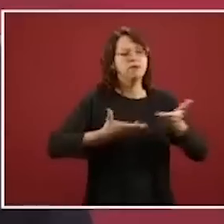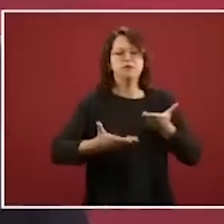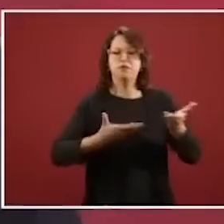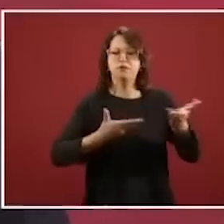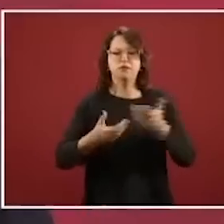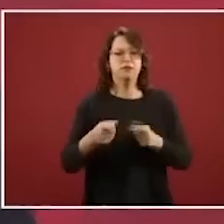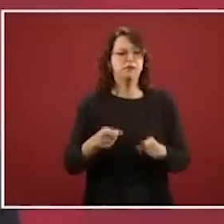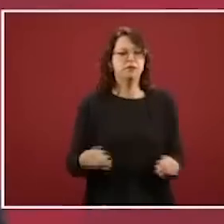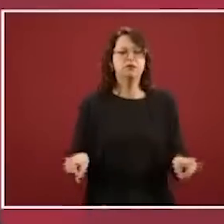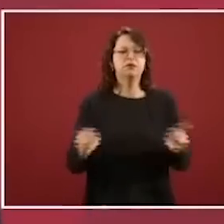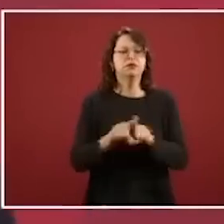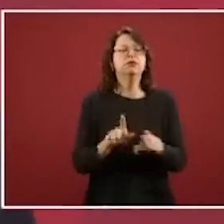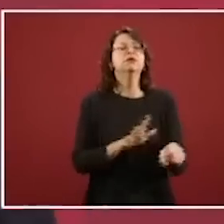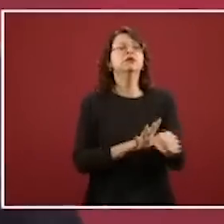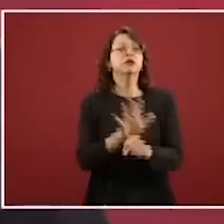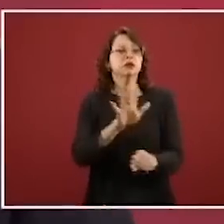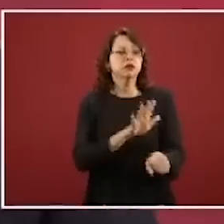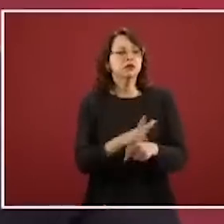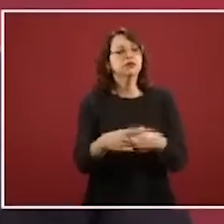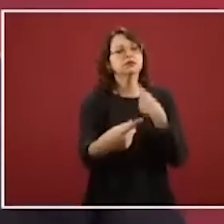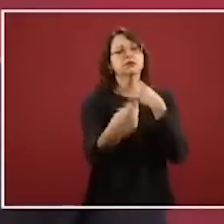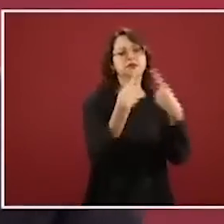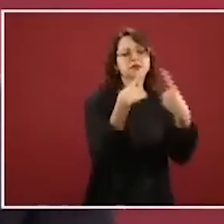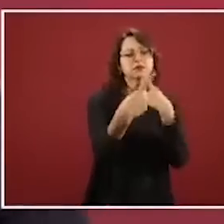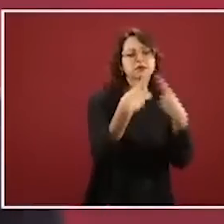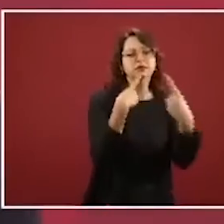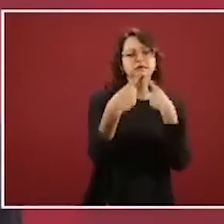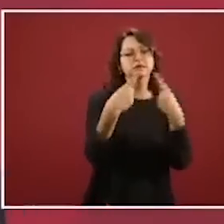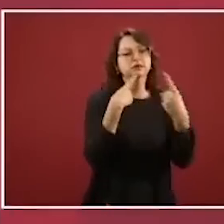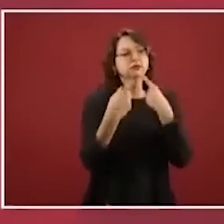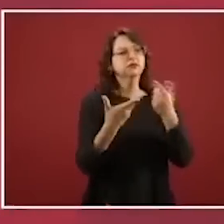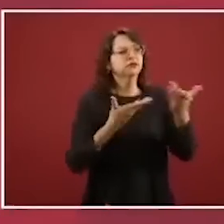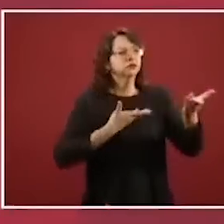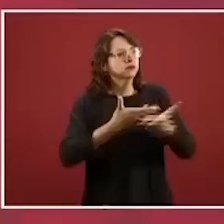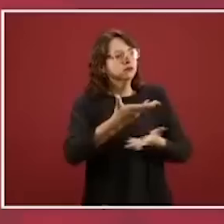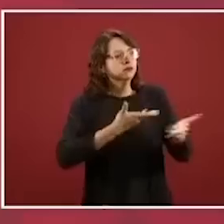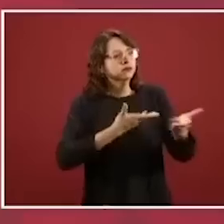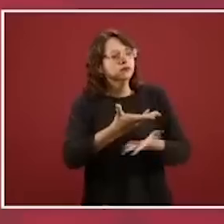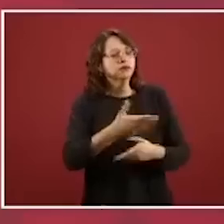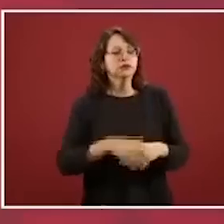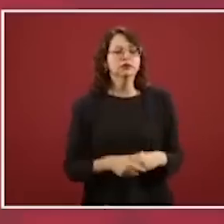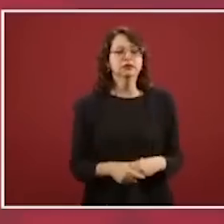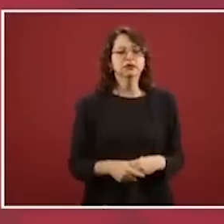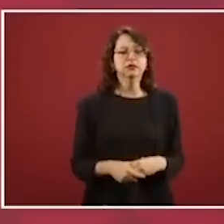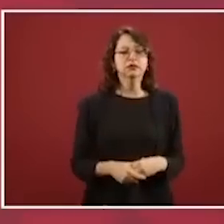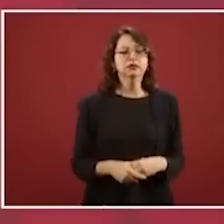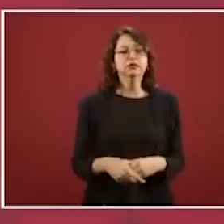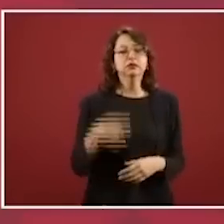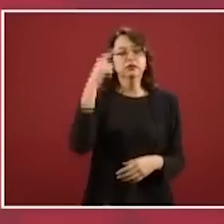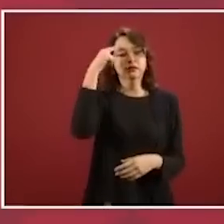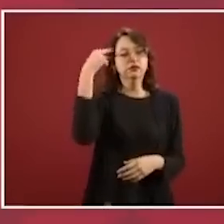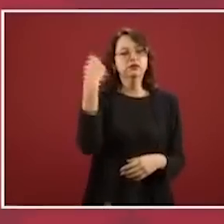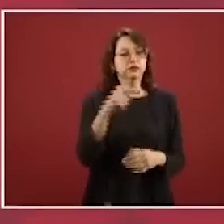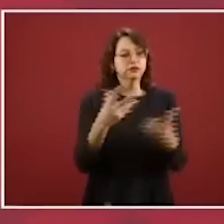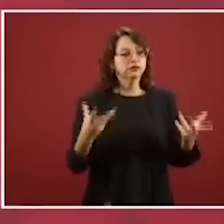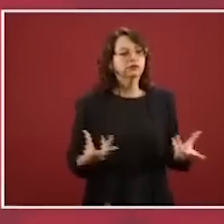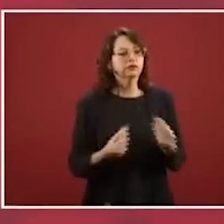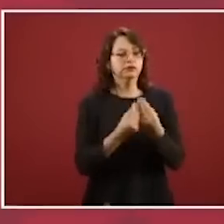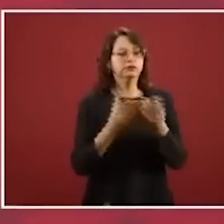Unidos, el método del diálogo, de la cooperación para el